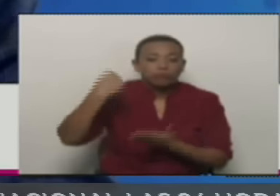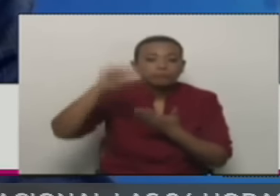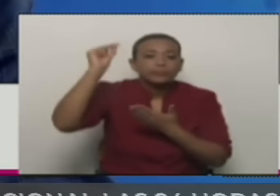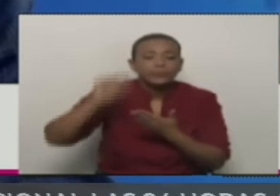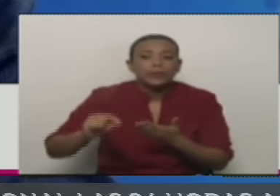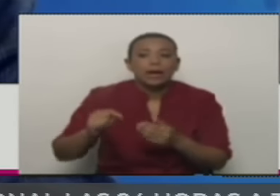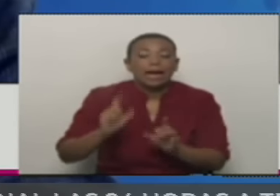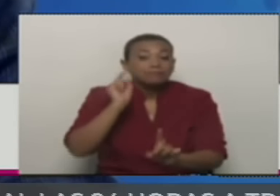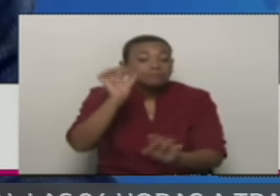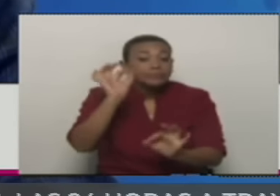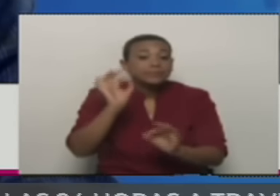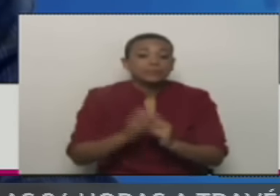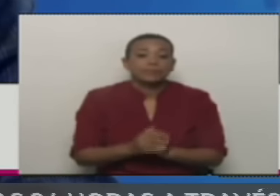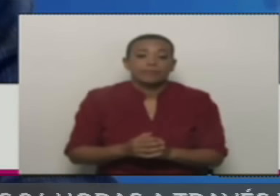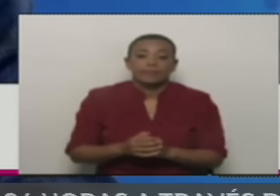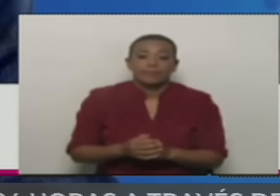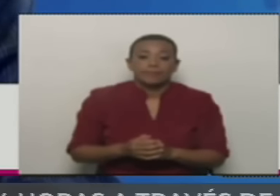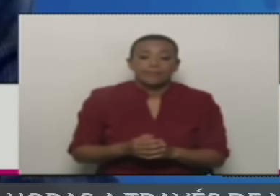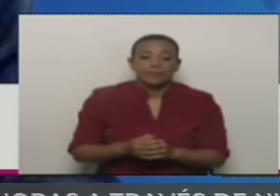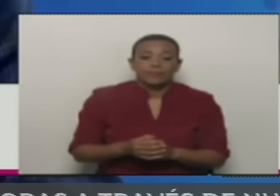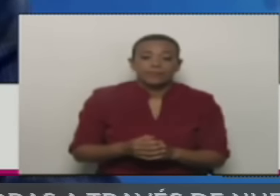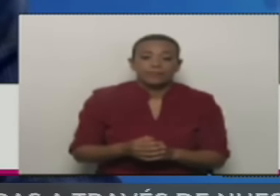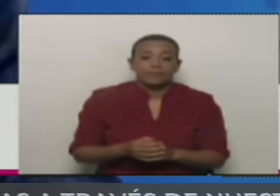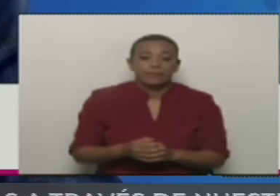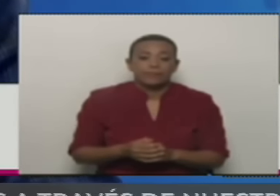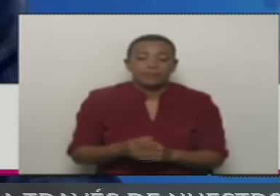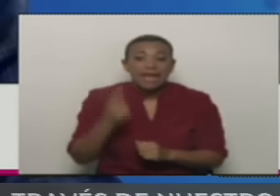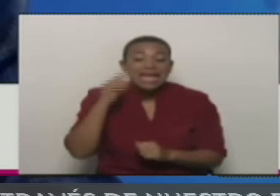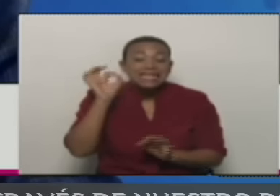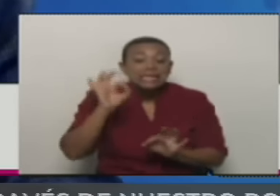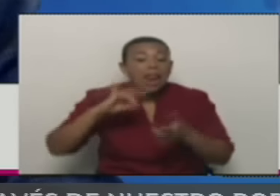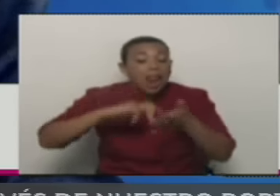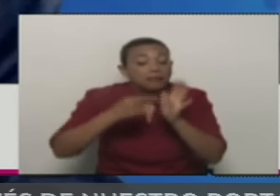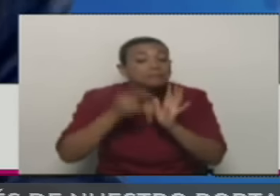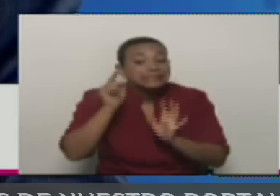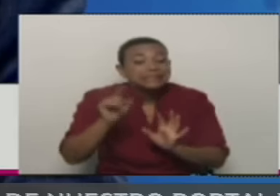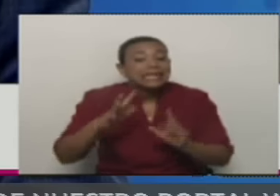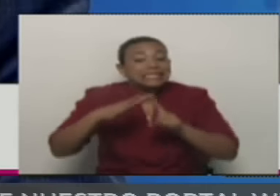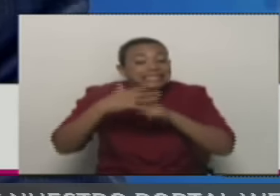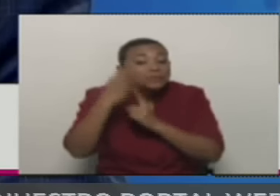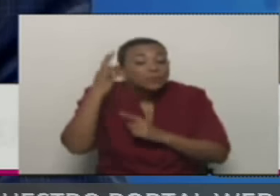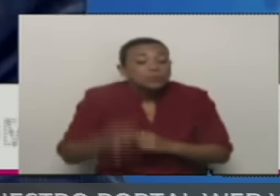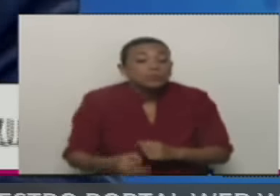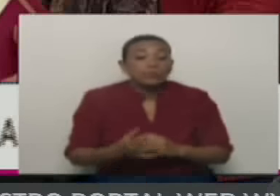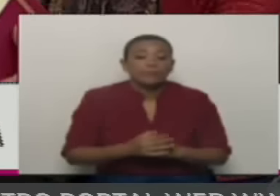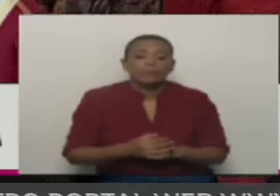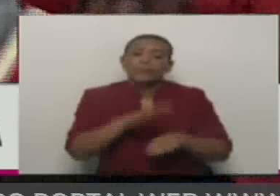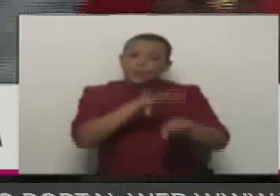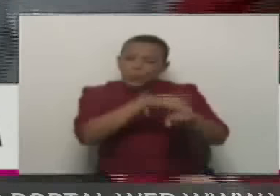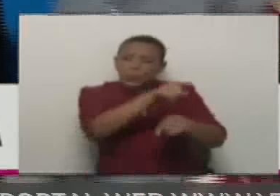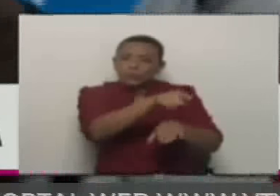Fernando. Como decía Lenin, es el kick de la cuestión. ¿Ah? Mira, Amelias,